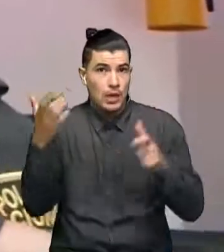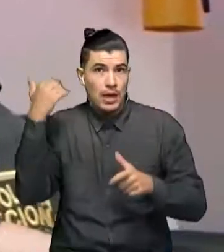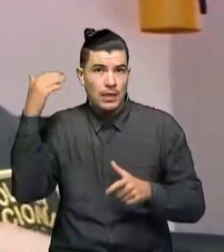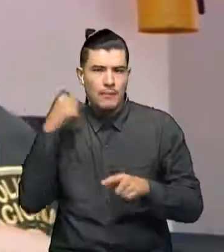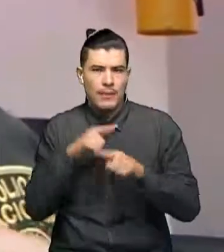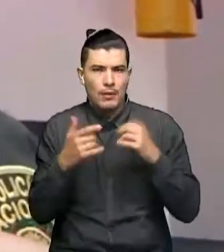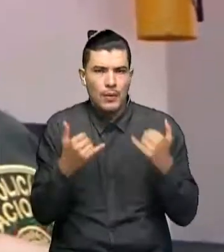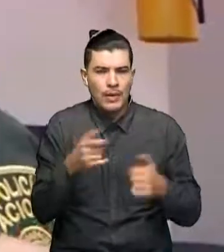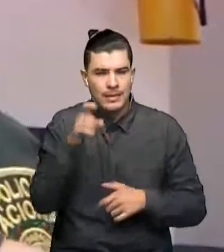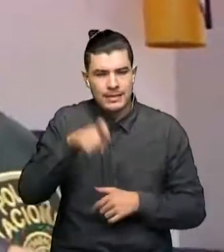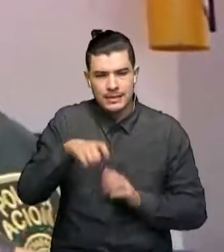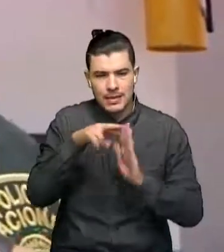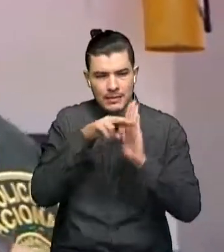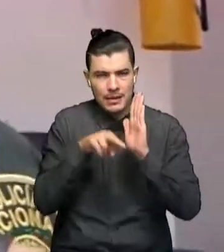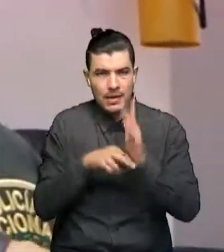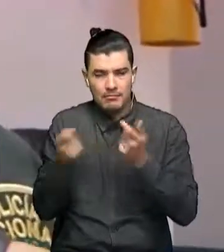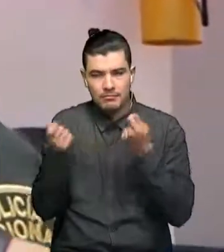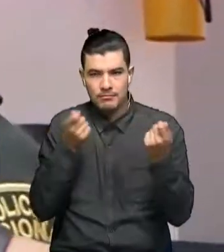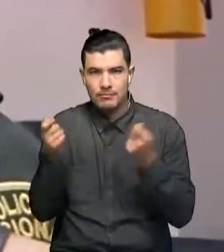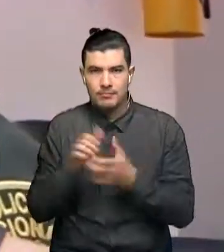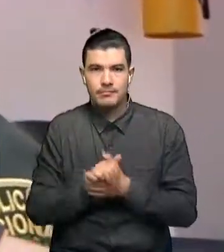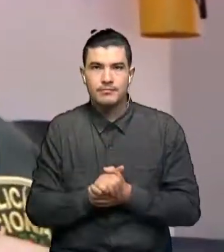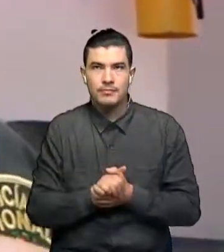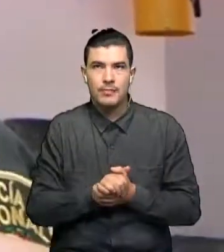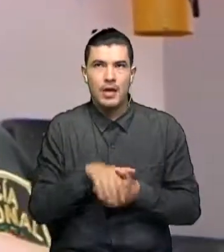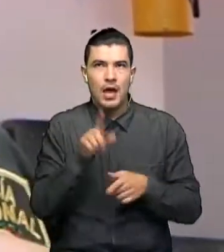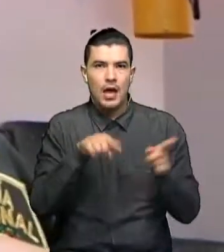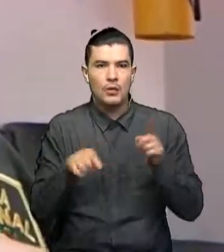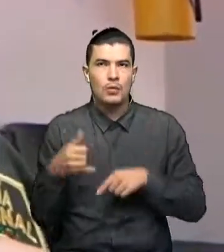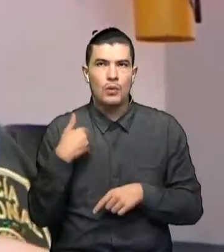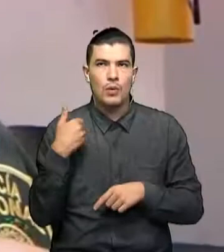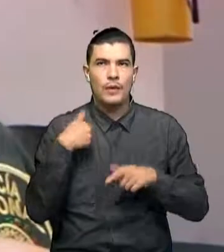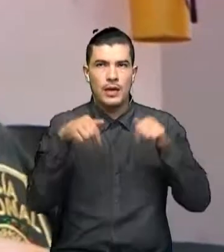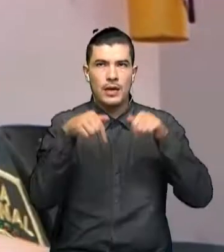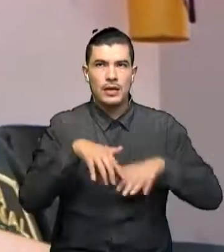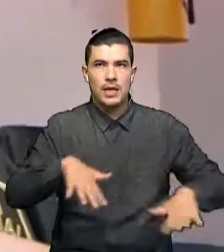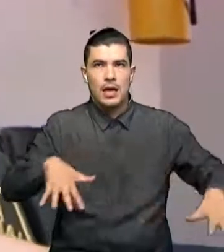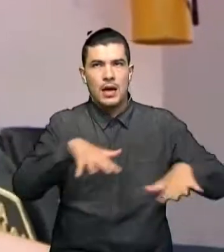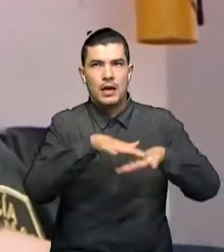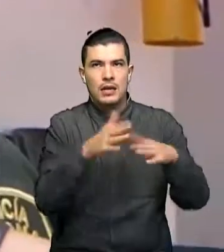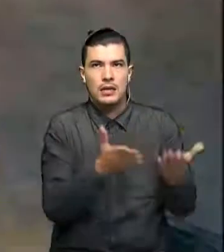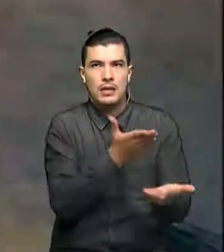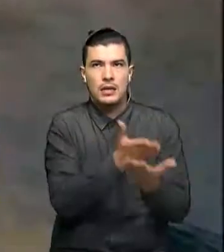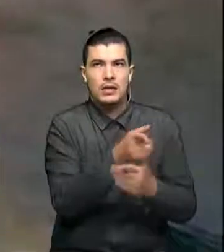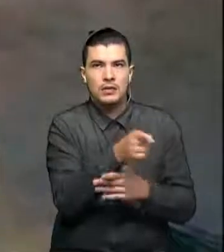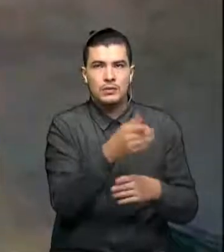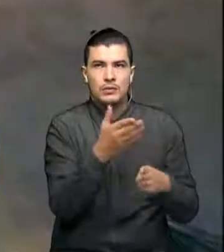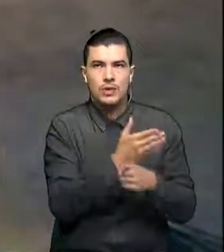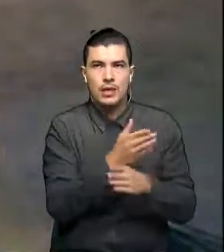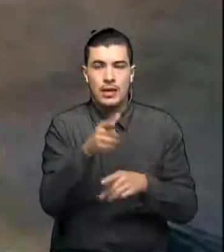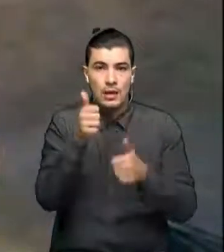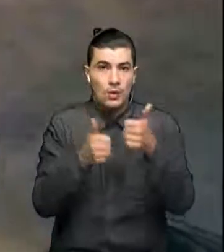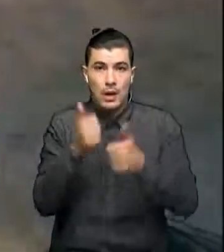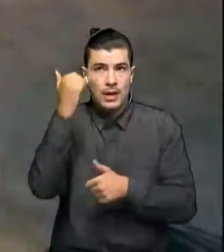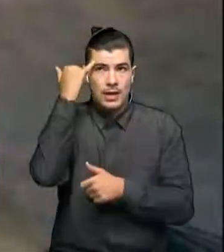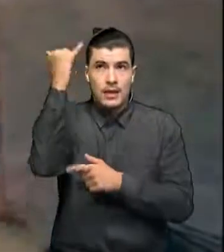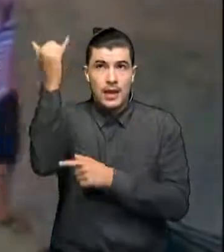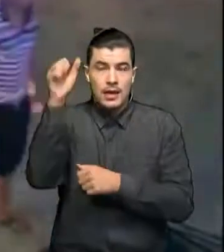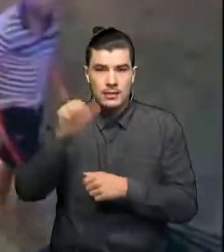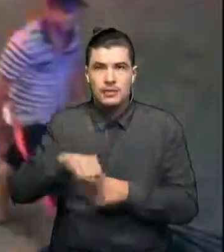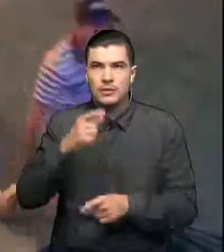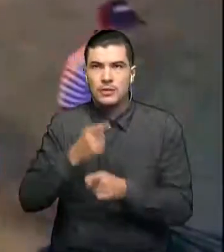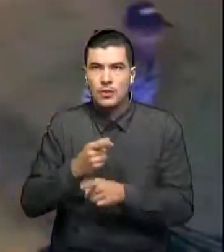algunos toques de queda para menores en algunos sectores donde se presentan problemas la idea es obviamente